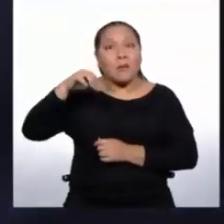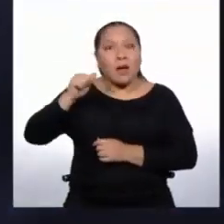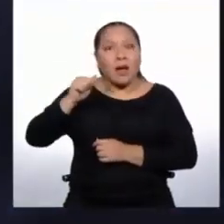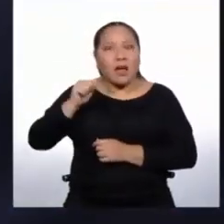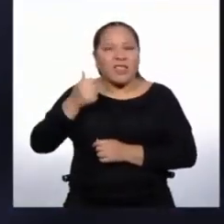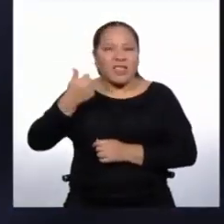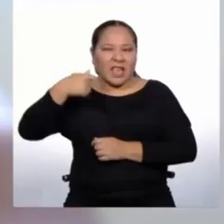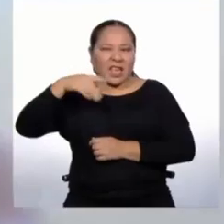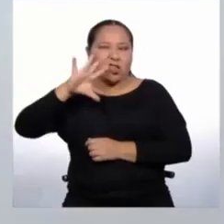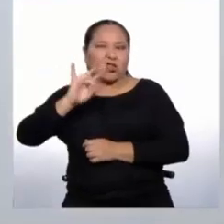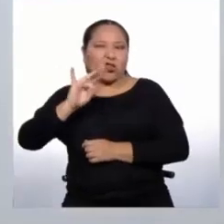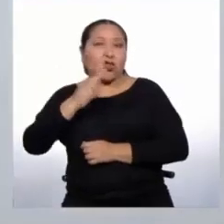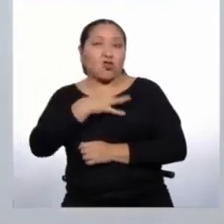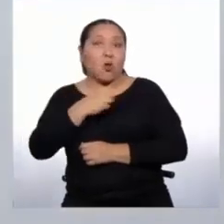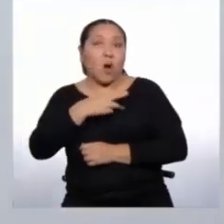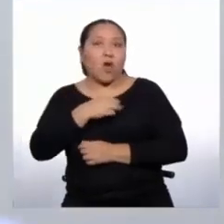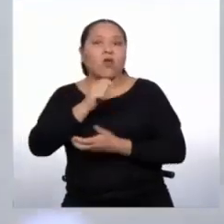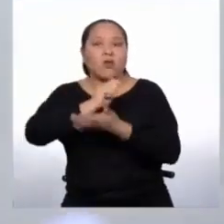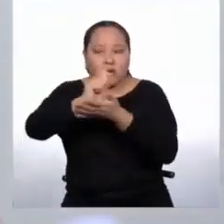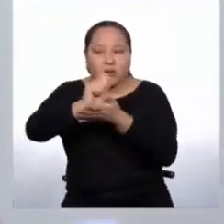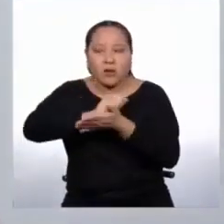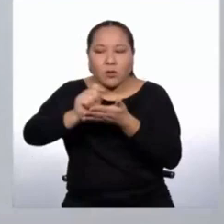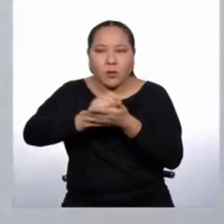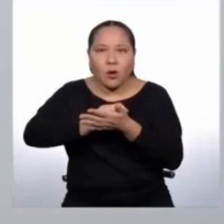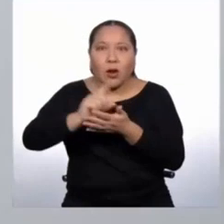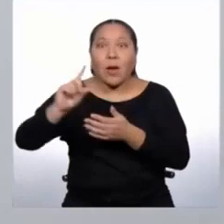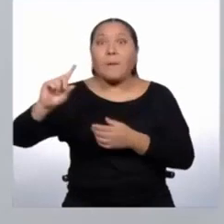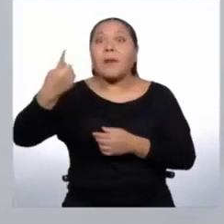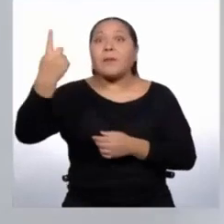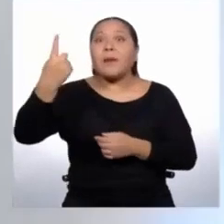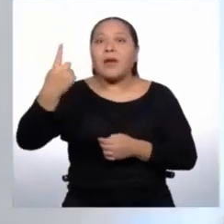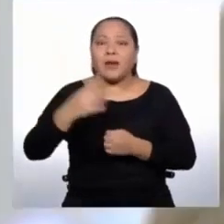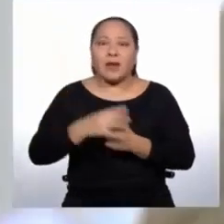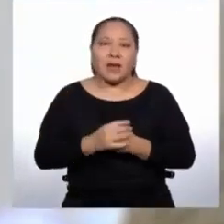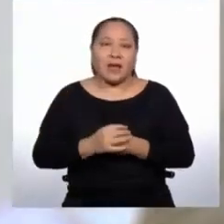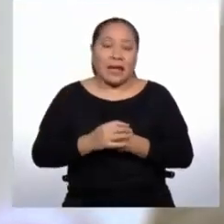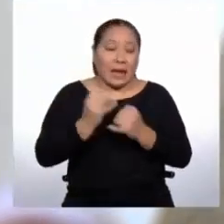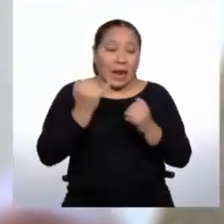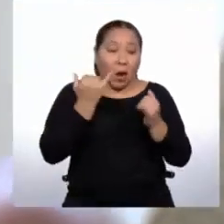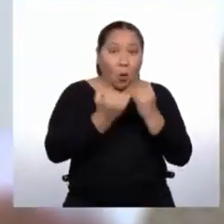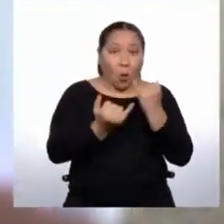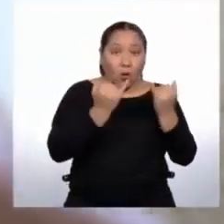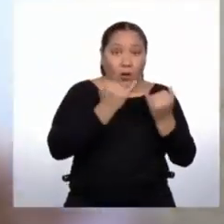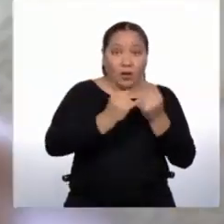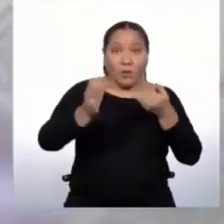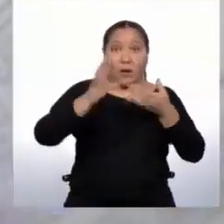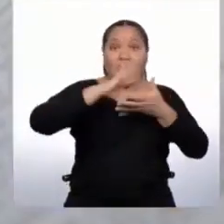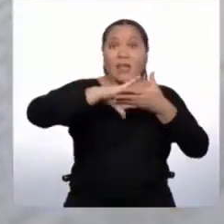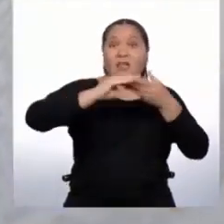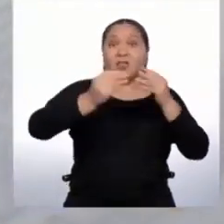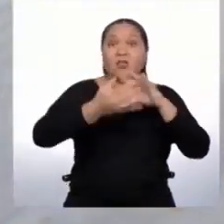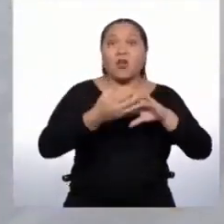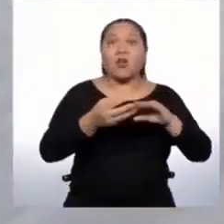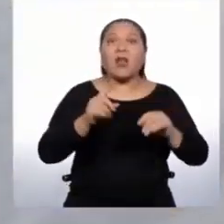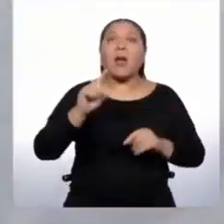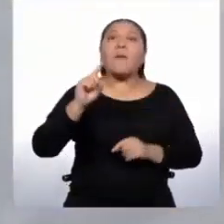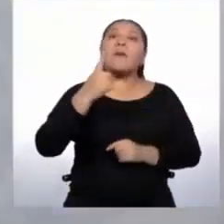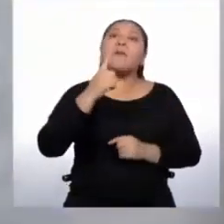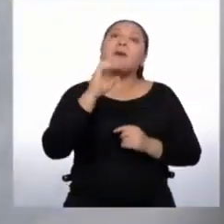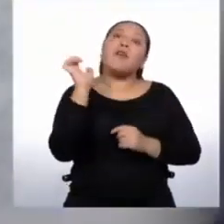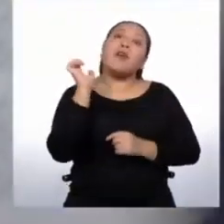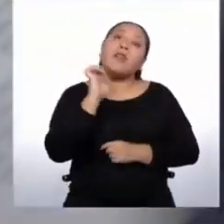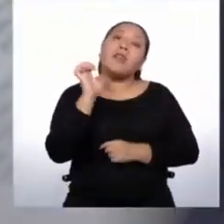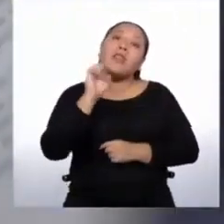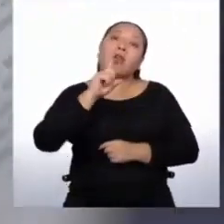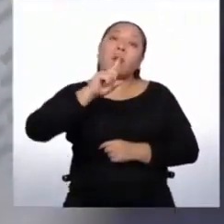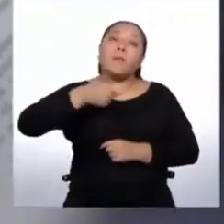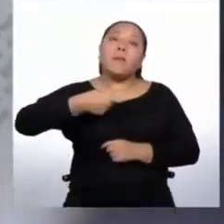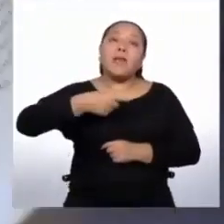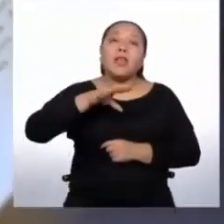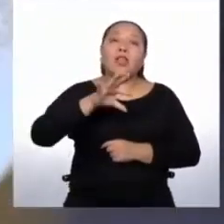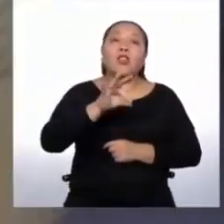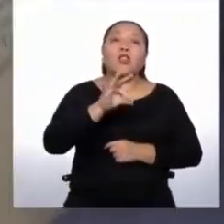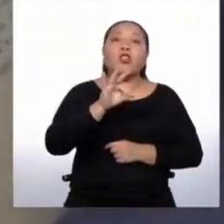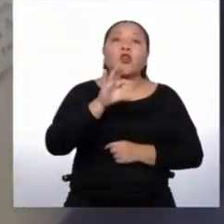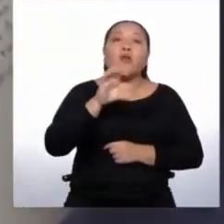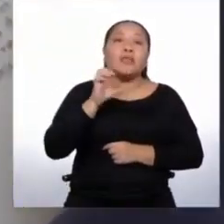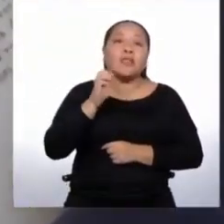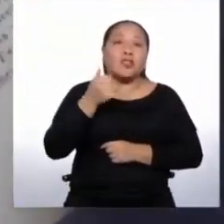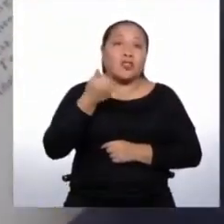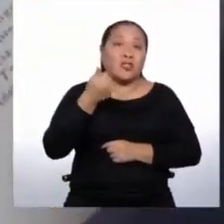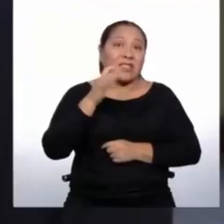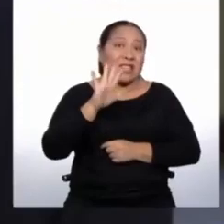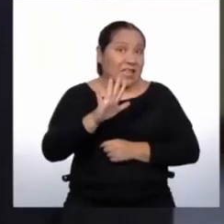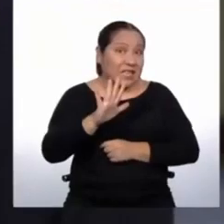edad. Y la última está fechada el 1 de enero de